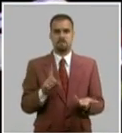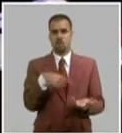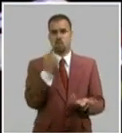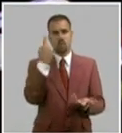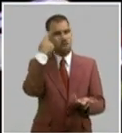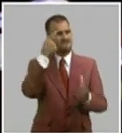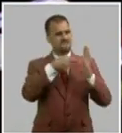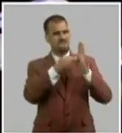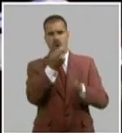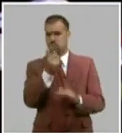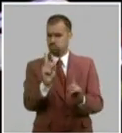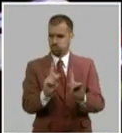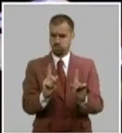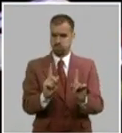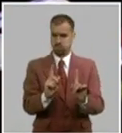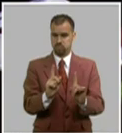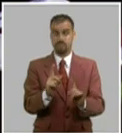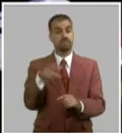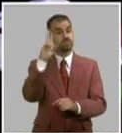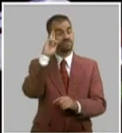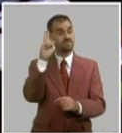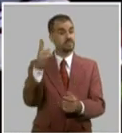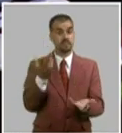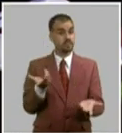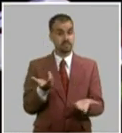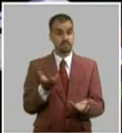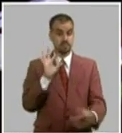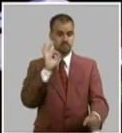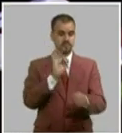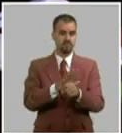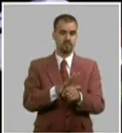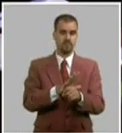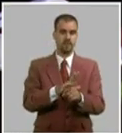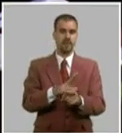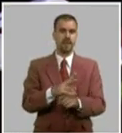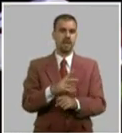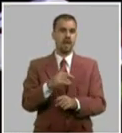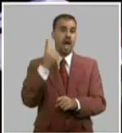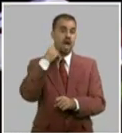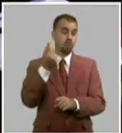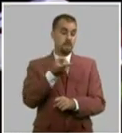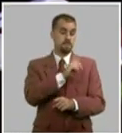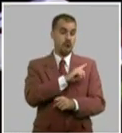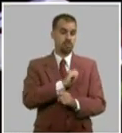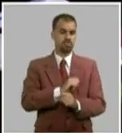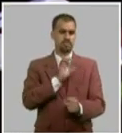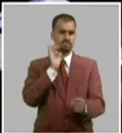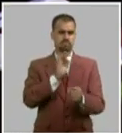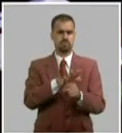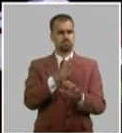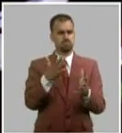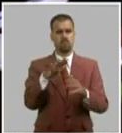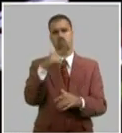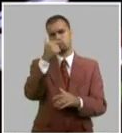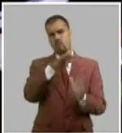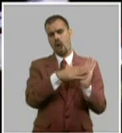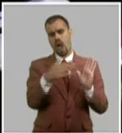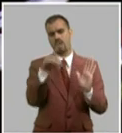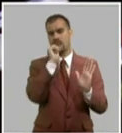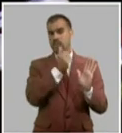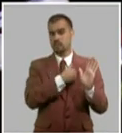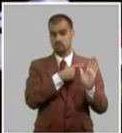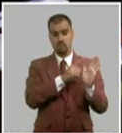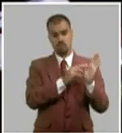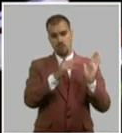estático, porque basta recordar que desde el segundo semestre del año anterior aprobamos la